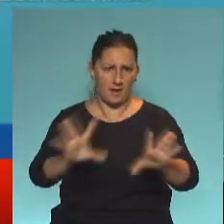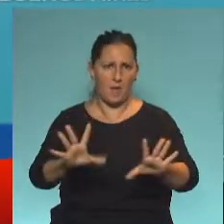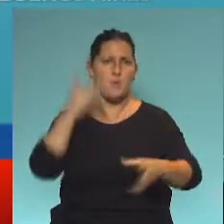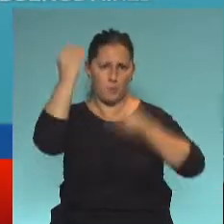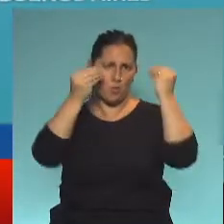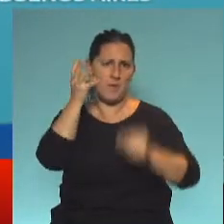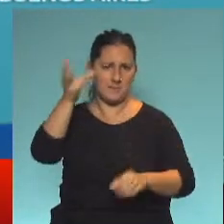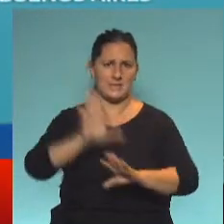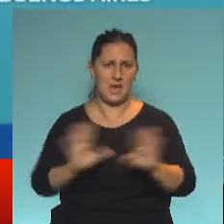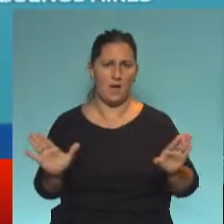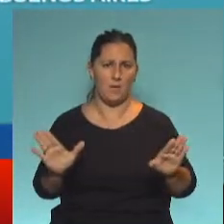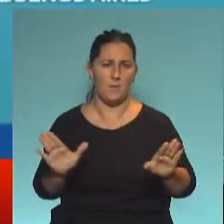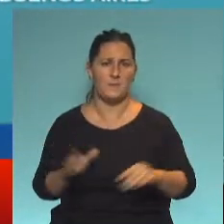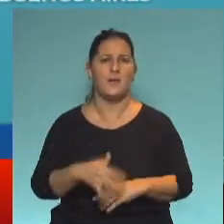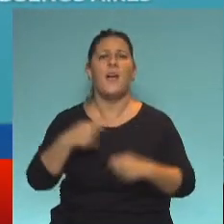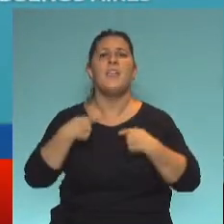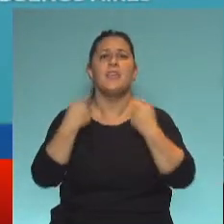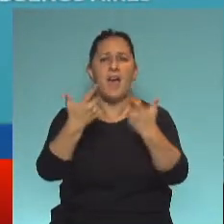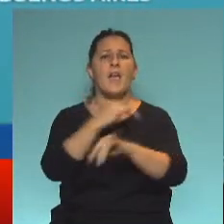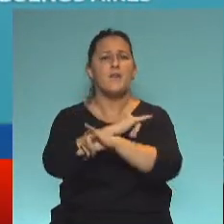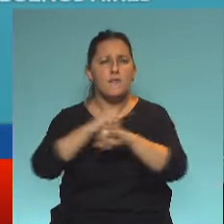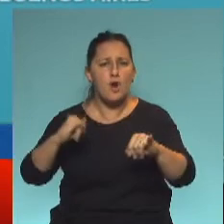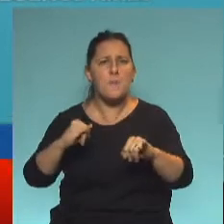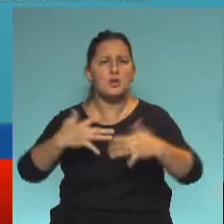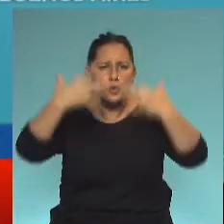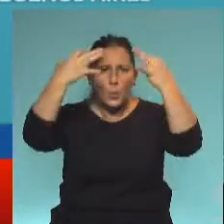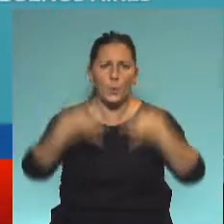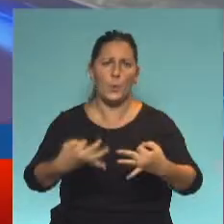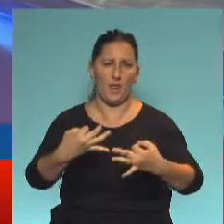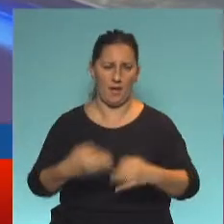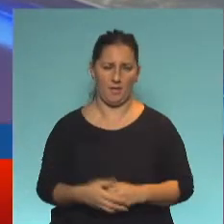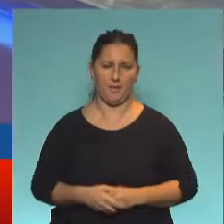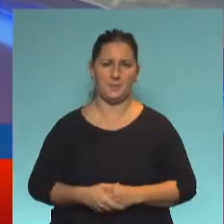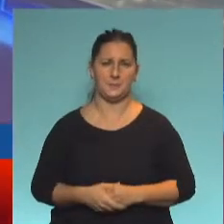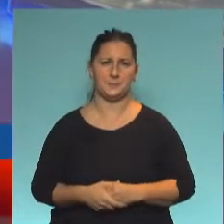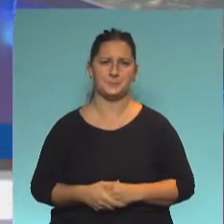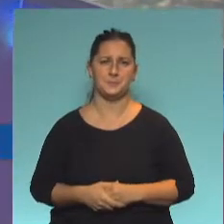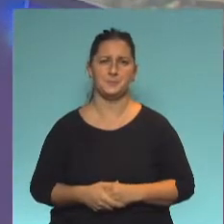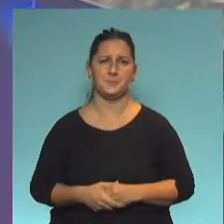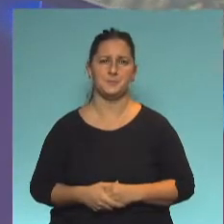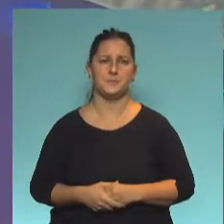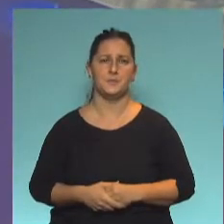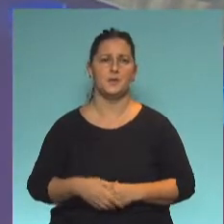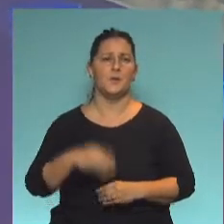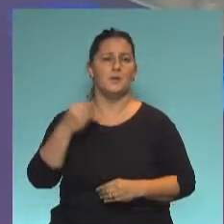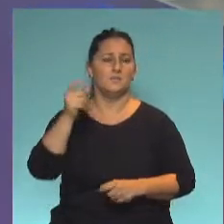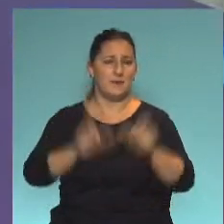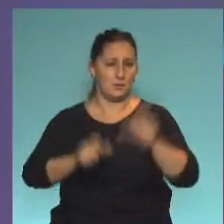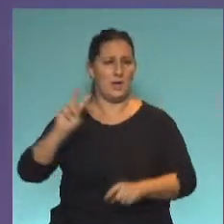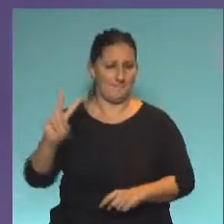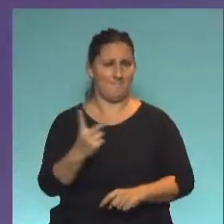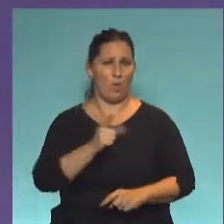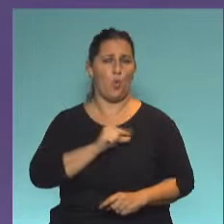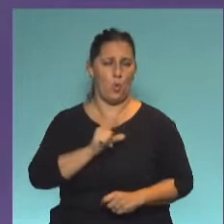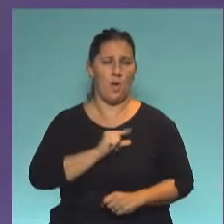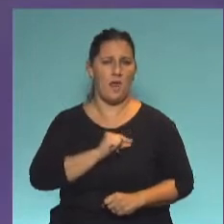preocupante. Hay que dar la información real. Las pérdidas duelen de la misma forma,